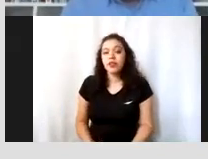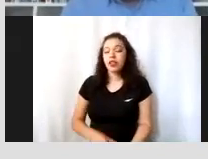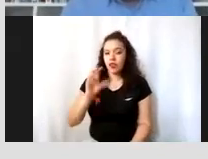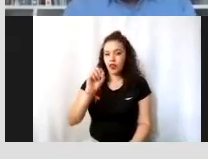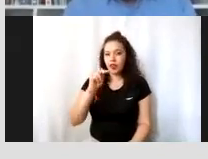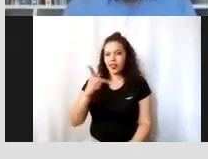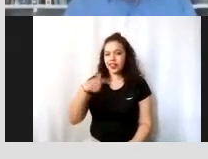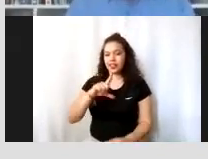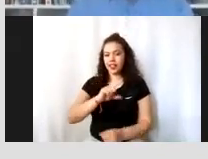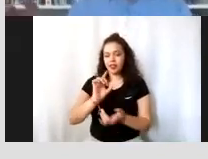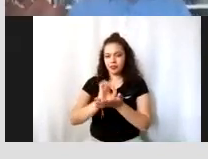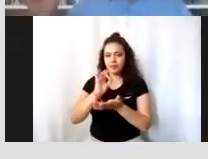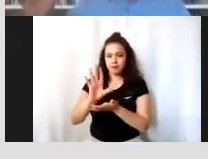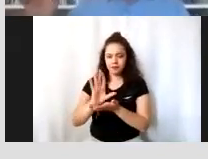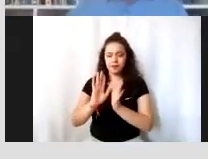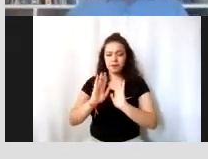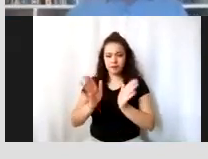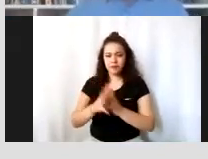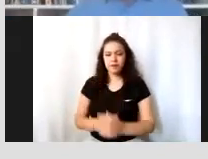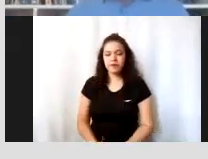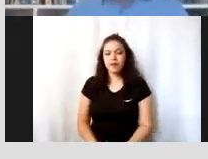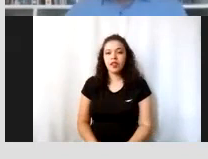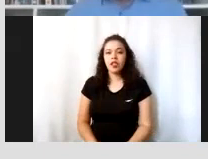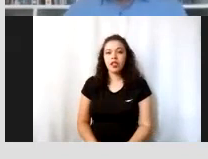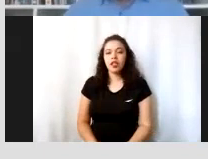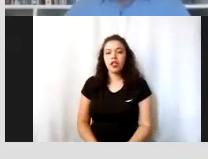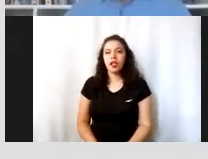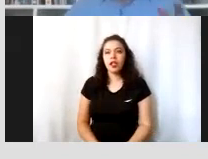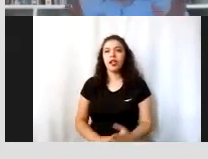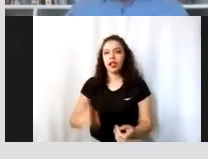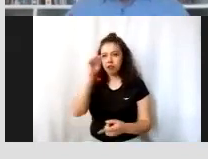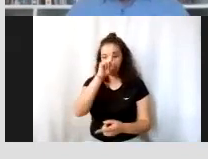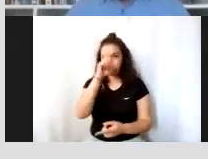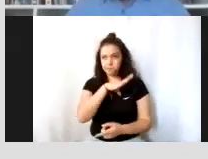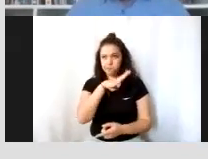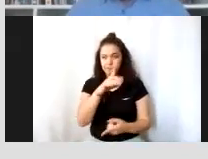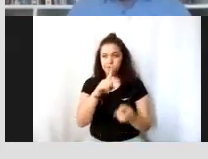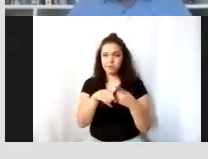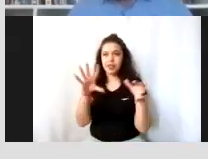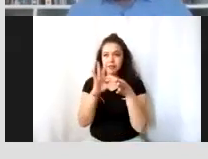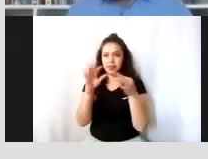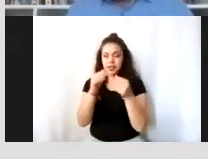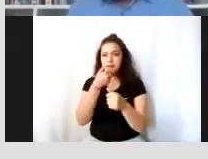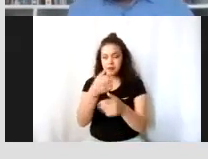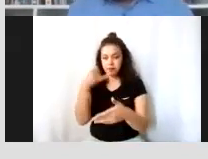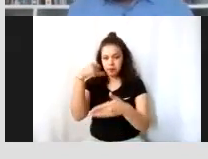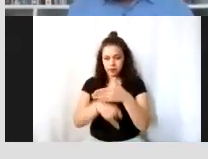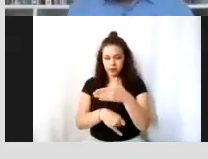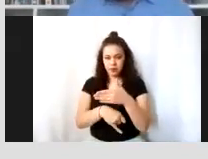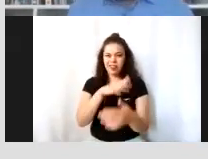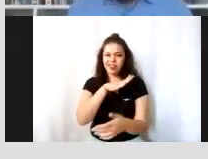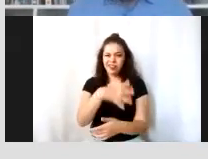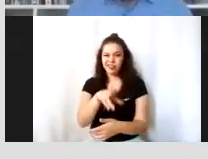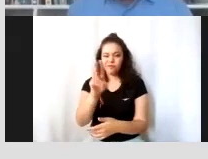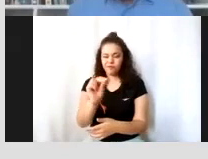las transferencias. Entonces, ya vimos como recomendación general, ser precisos, no genéricos,